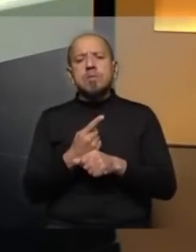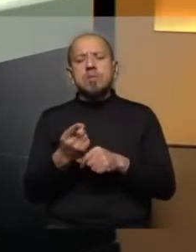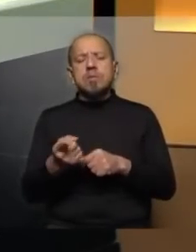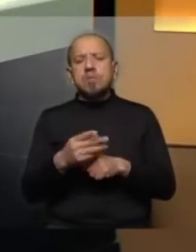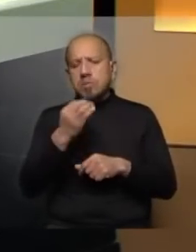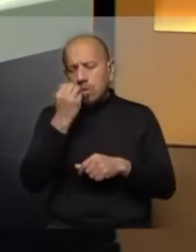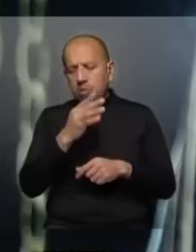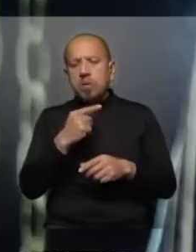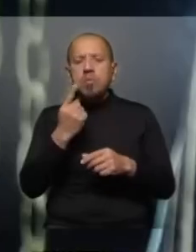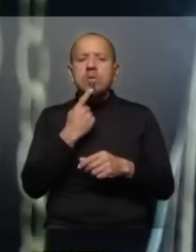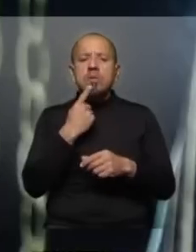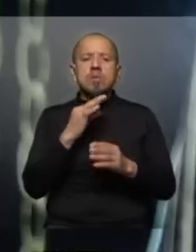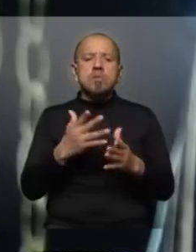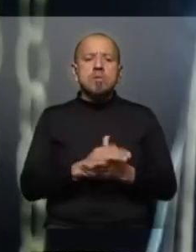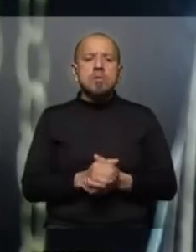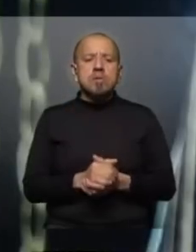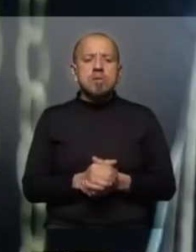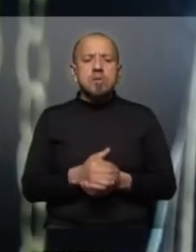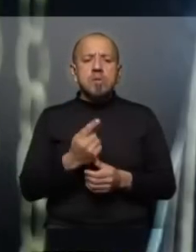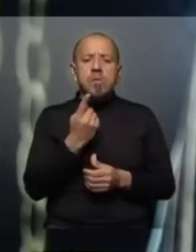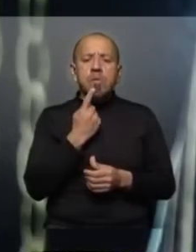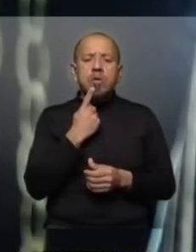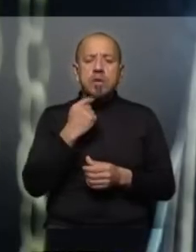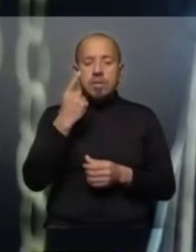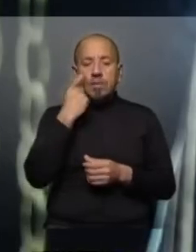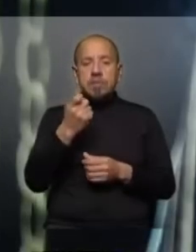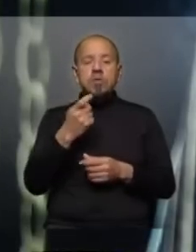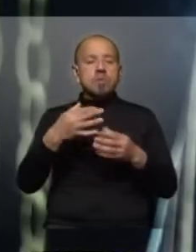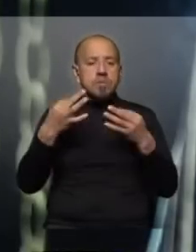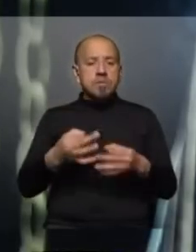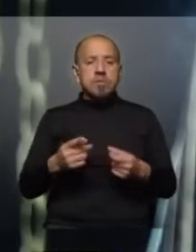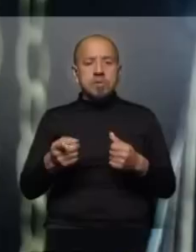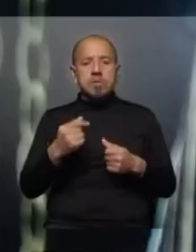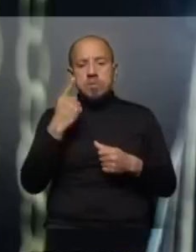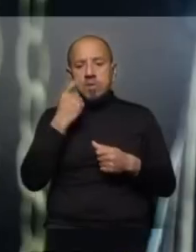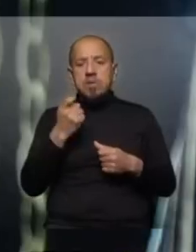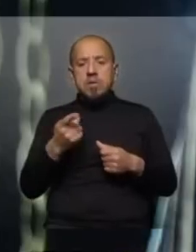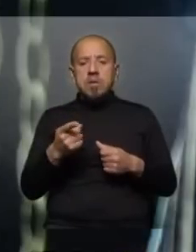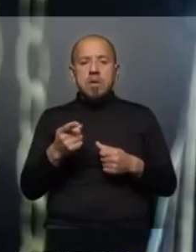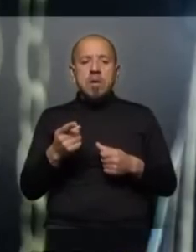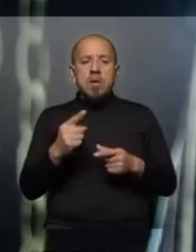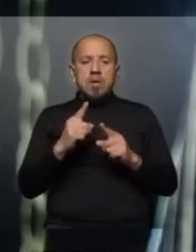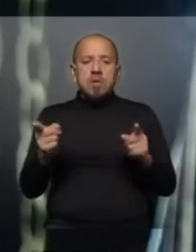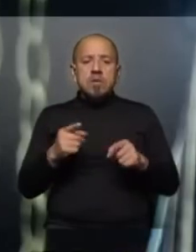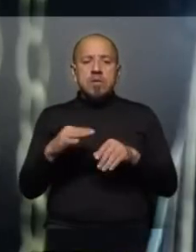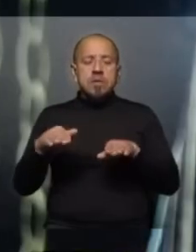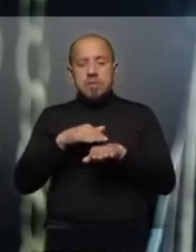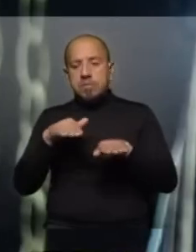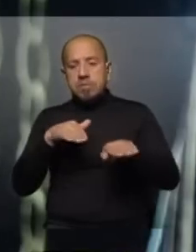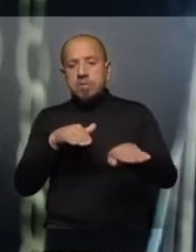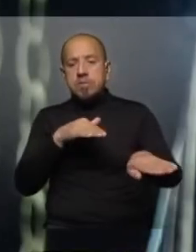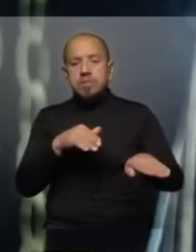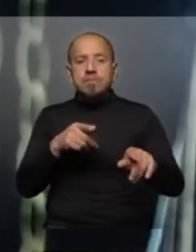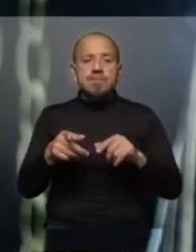buena política de seguridad que tenga una política prevención adecuada y cuando hablo de no solamente hablo del patrullero en la esquina hablo de